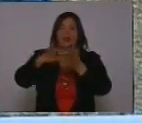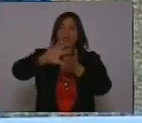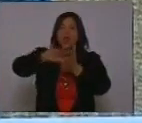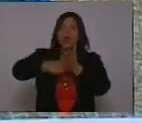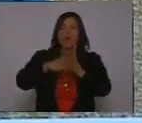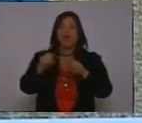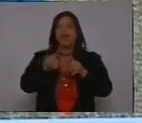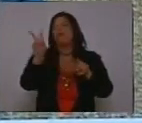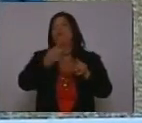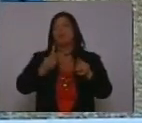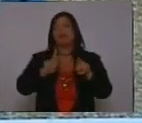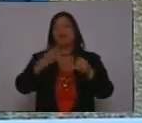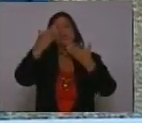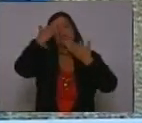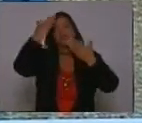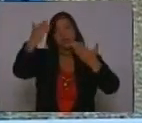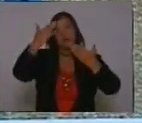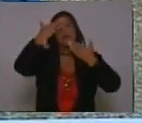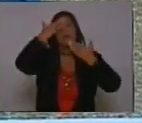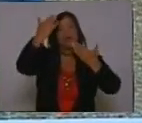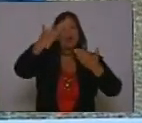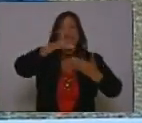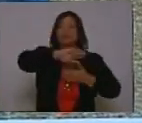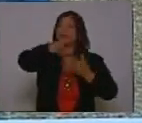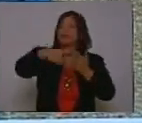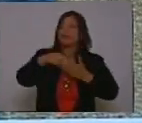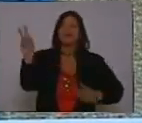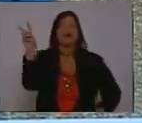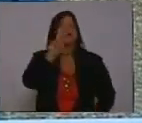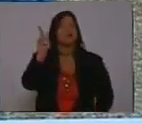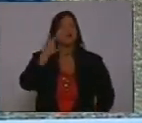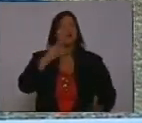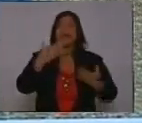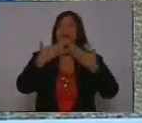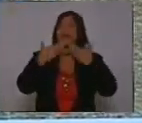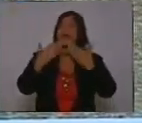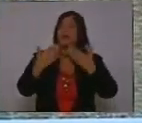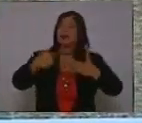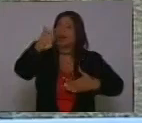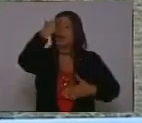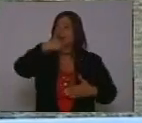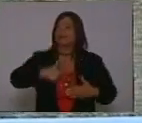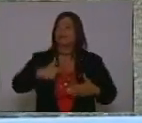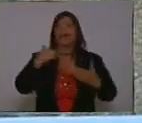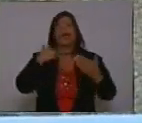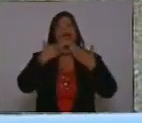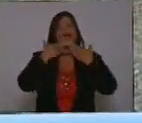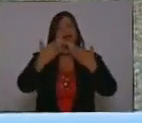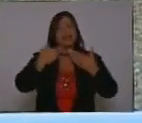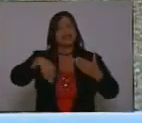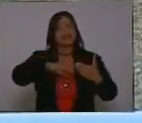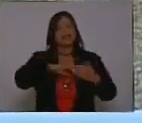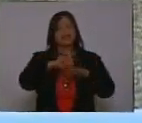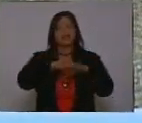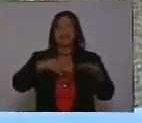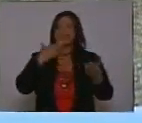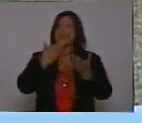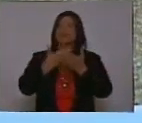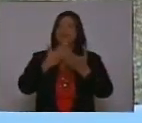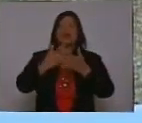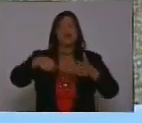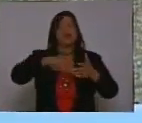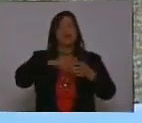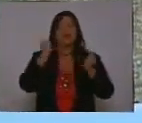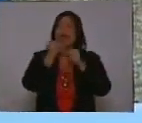saludo, gracias Venezuela, gracias por la oportunidad que ofrece no solamente a mi persona, ofrece a la población de Brasil, a la